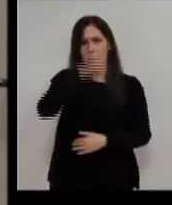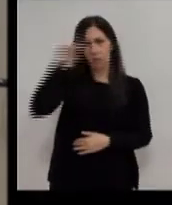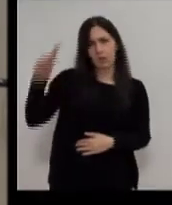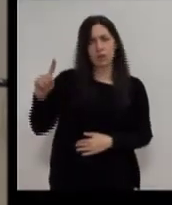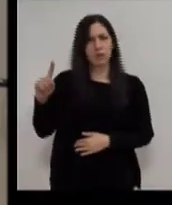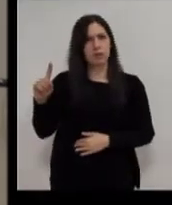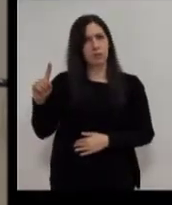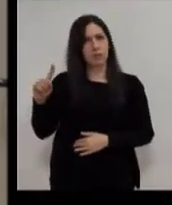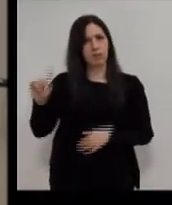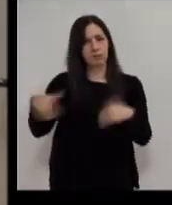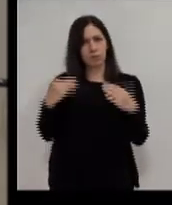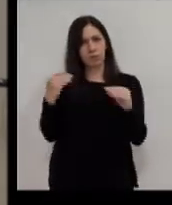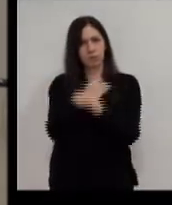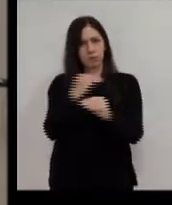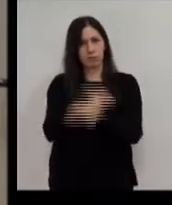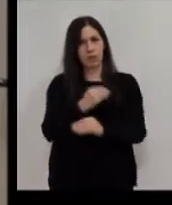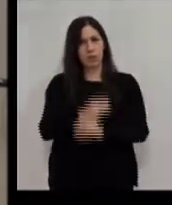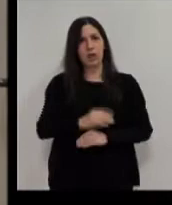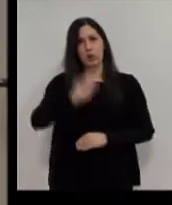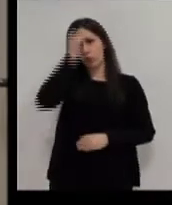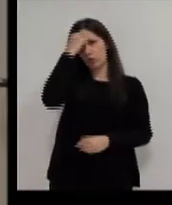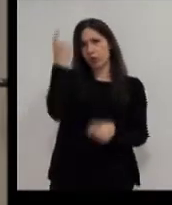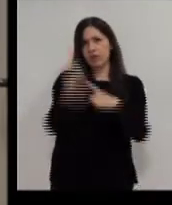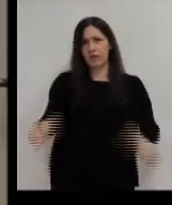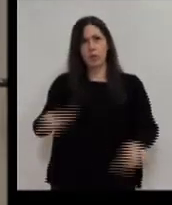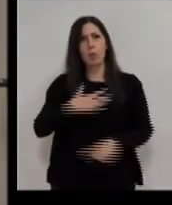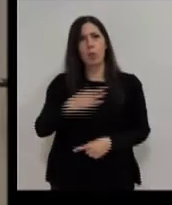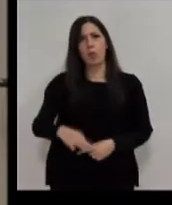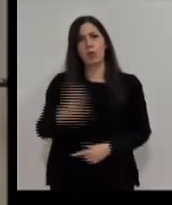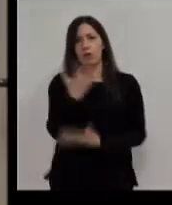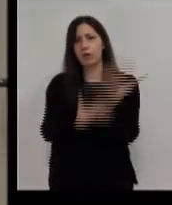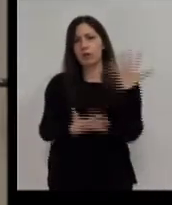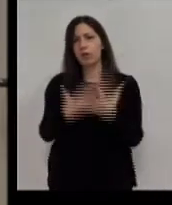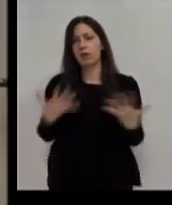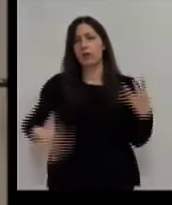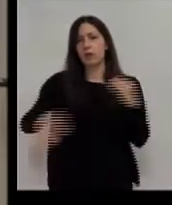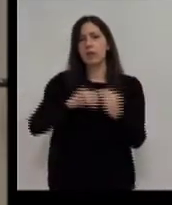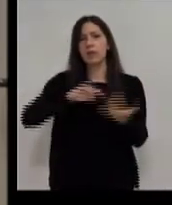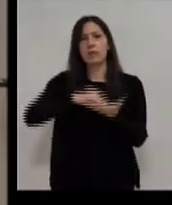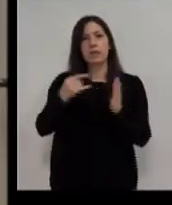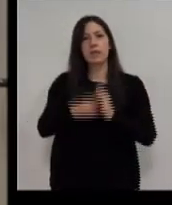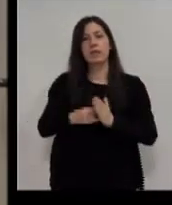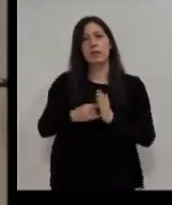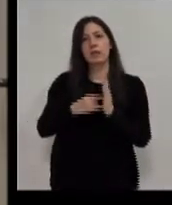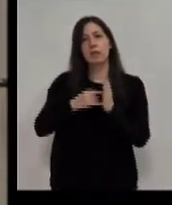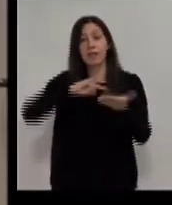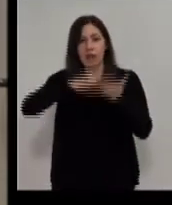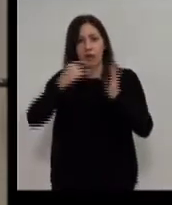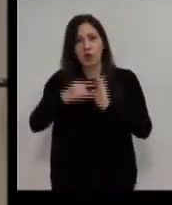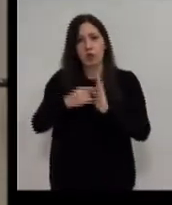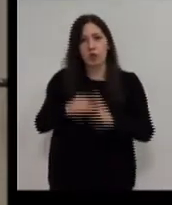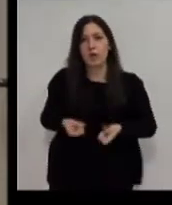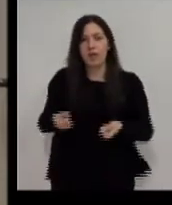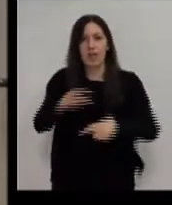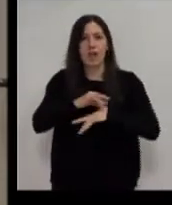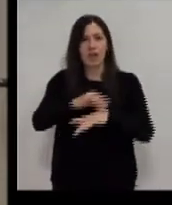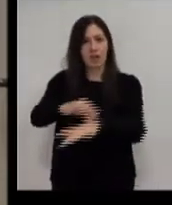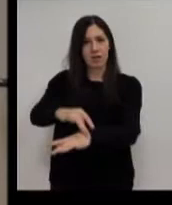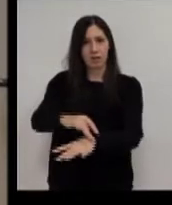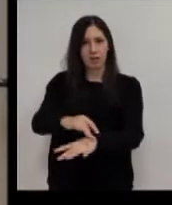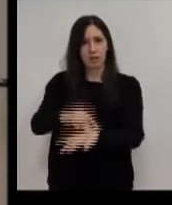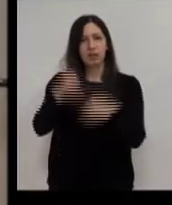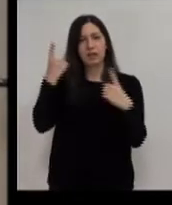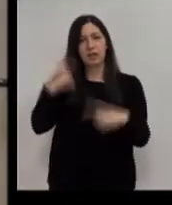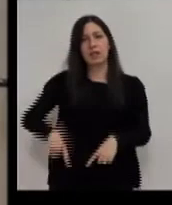pero ha chocado mucho en Madrid concretamente, y son cosas distintas, que se pueden complementar con sistemas tecnológicos de guiado, esto quizá,